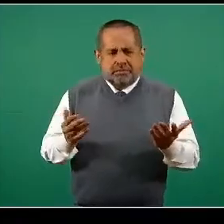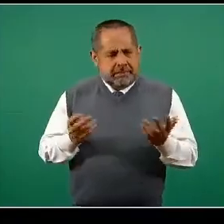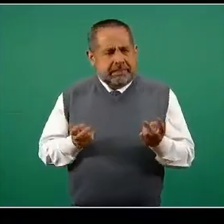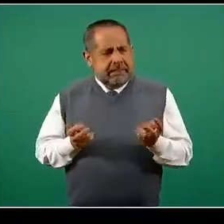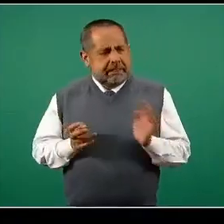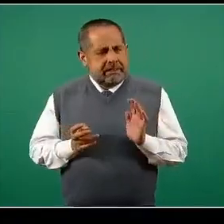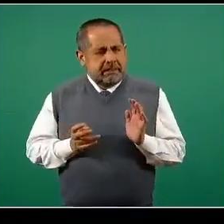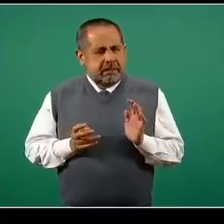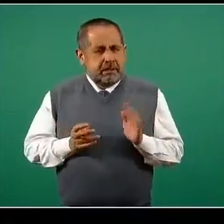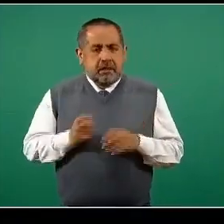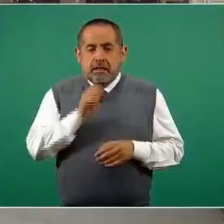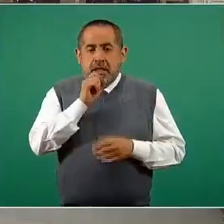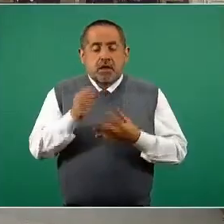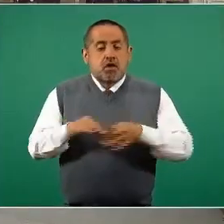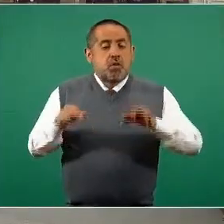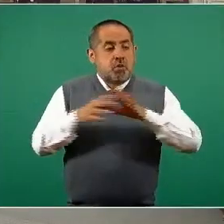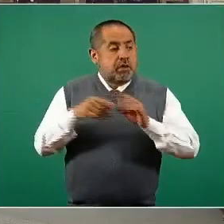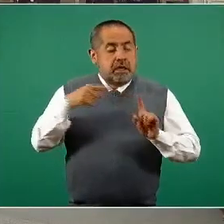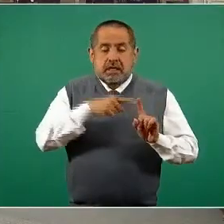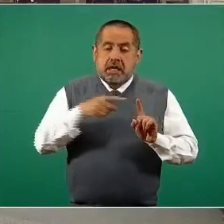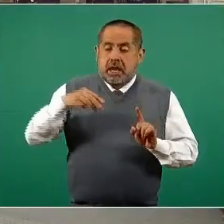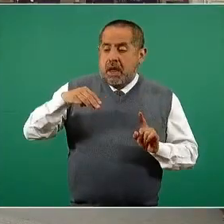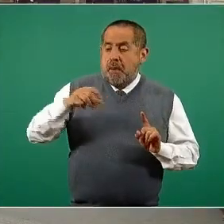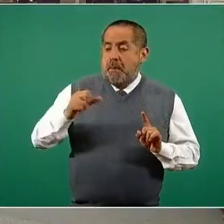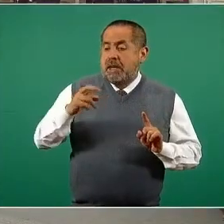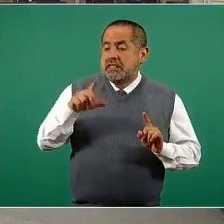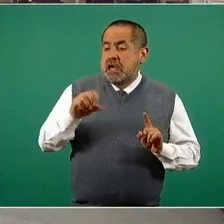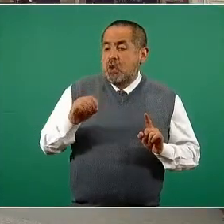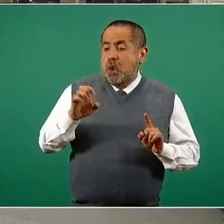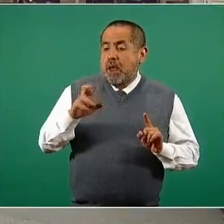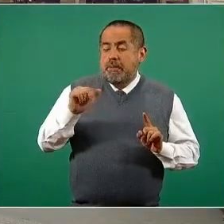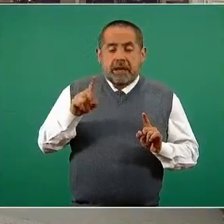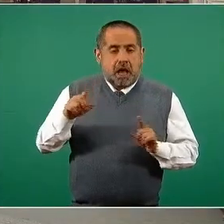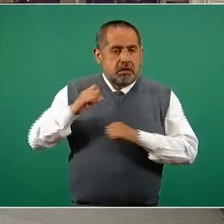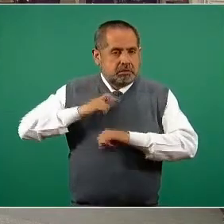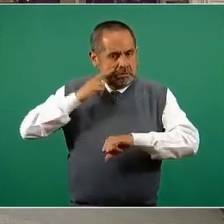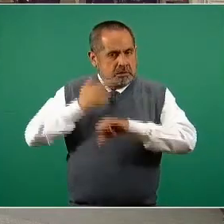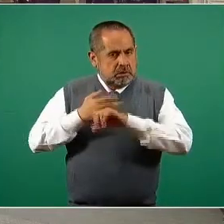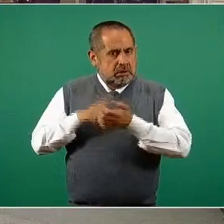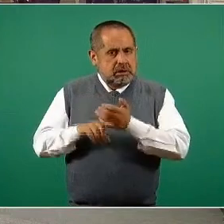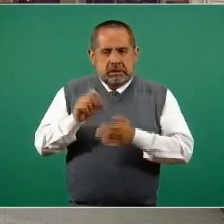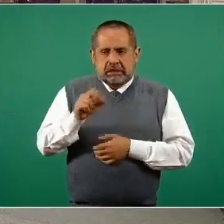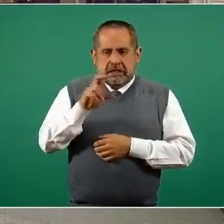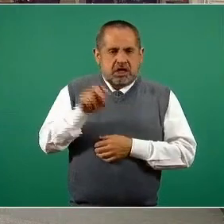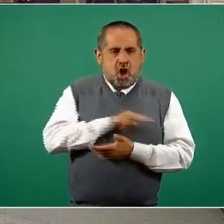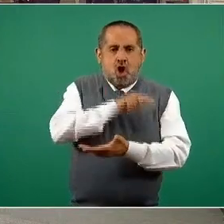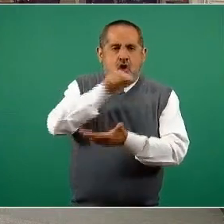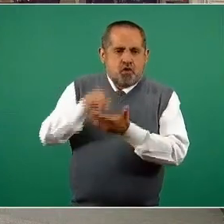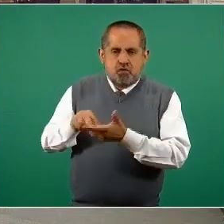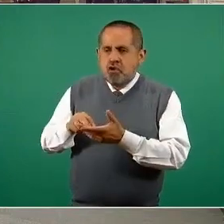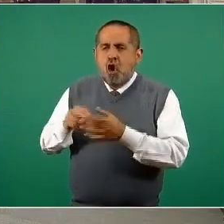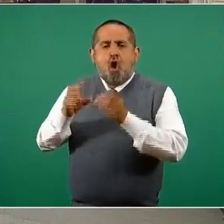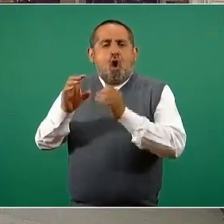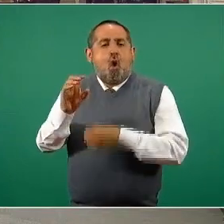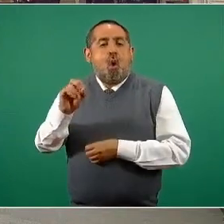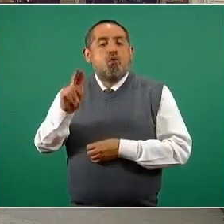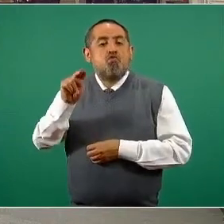la importante intervención de Marcelo Ebrard, el canciller, en el Consejo de Seguridad de la